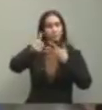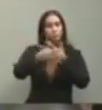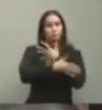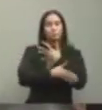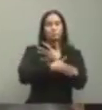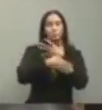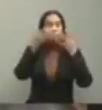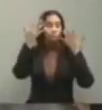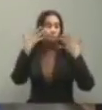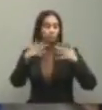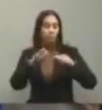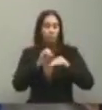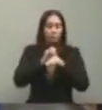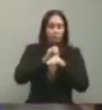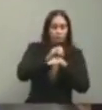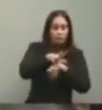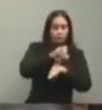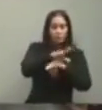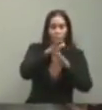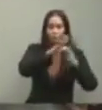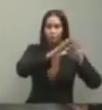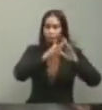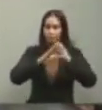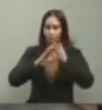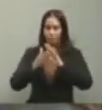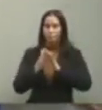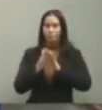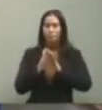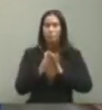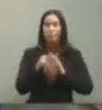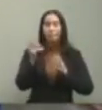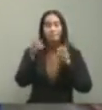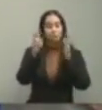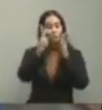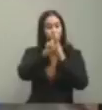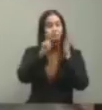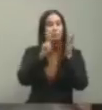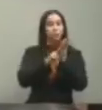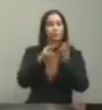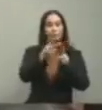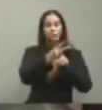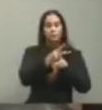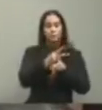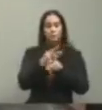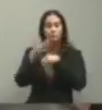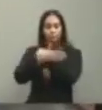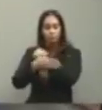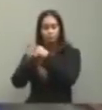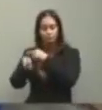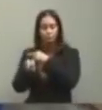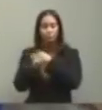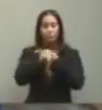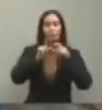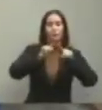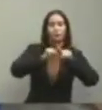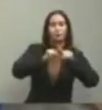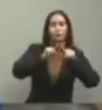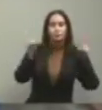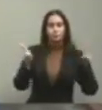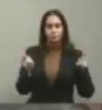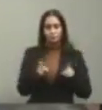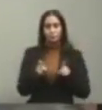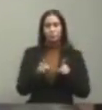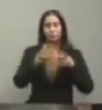donde ya hay transmisión local por tanto las medidas de un país a otro país varían yo no voy a